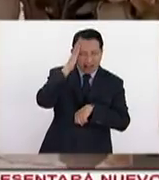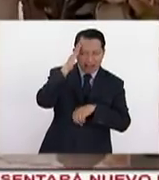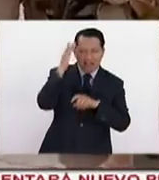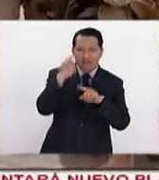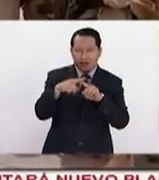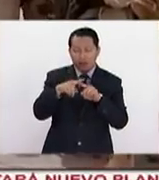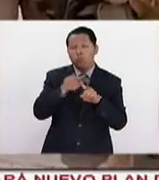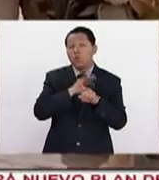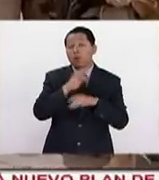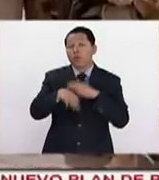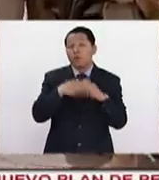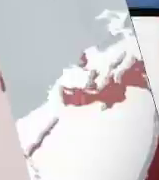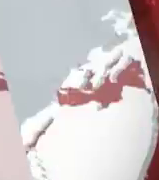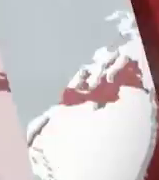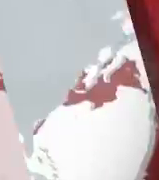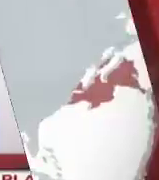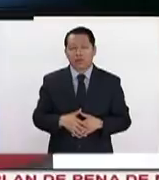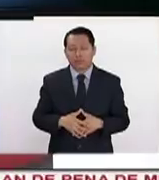mejor.